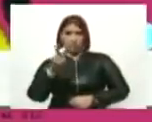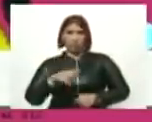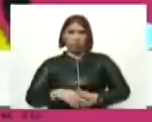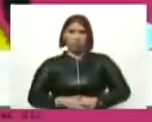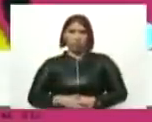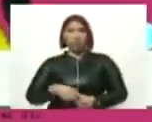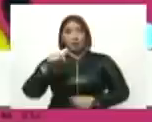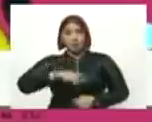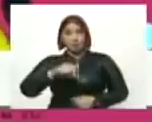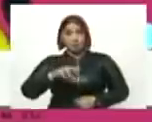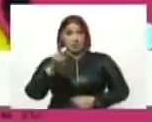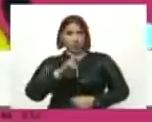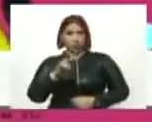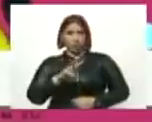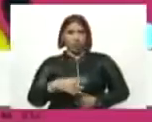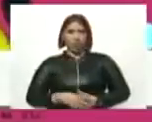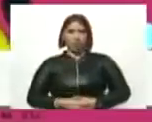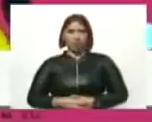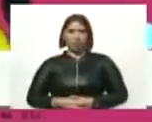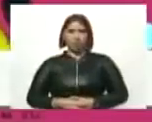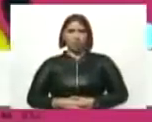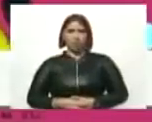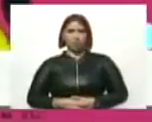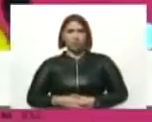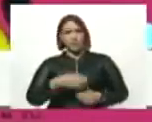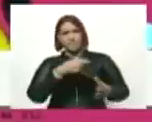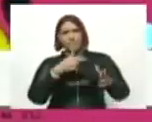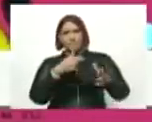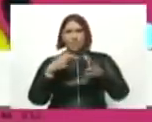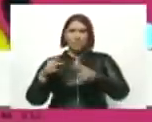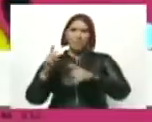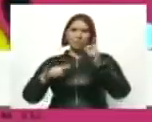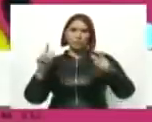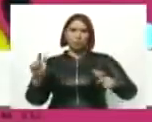aquí en este país, mutilaron gente ellos.